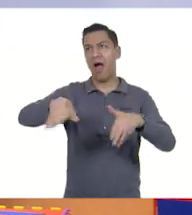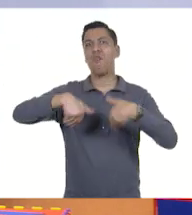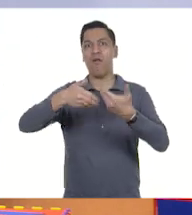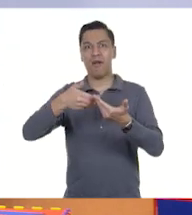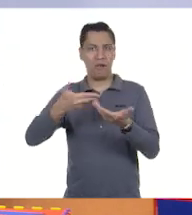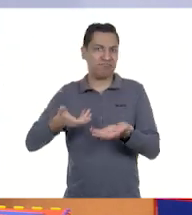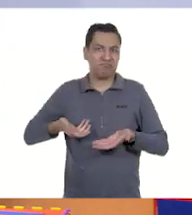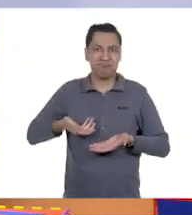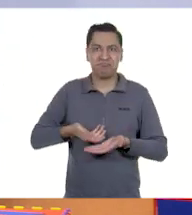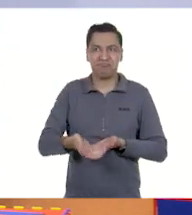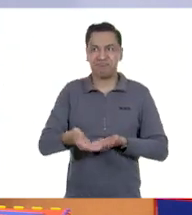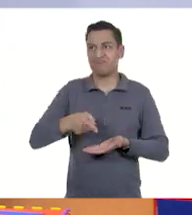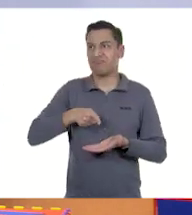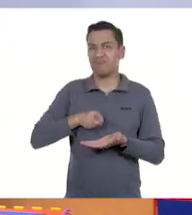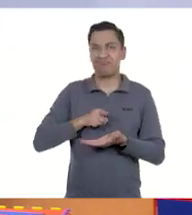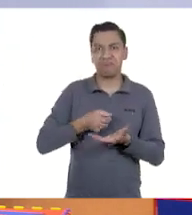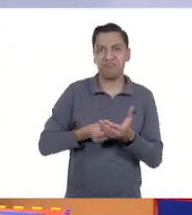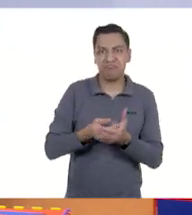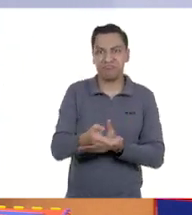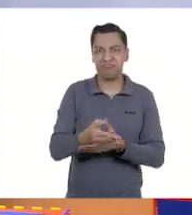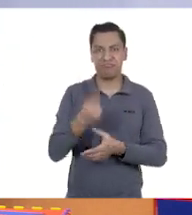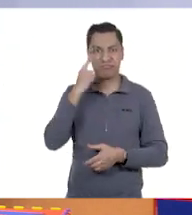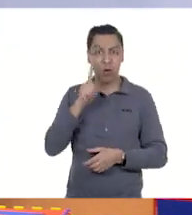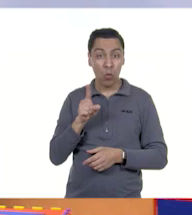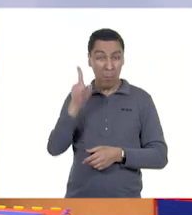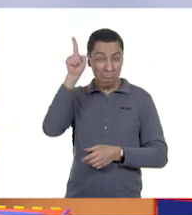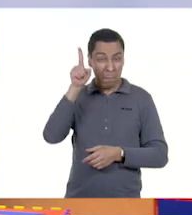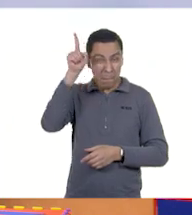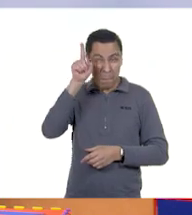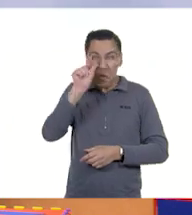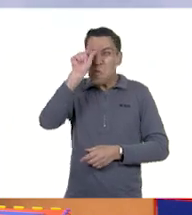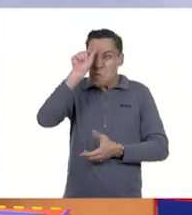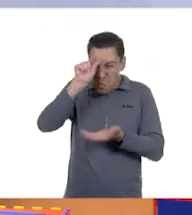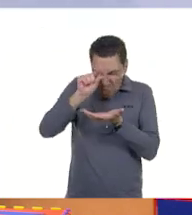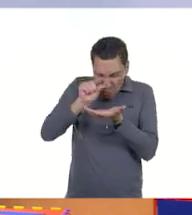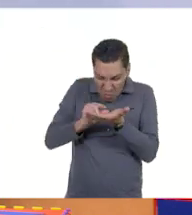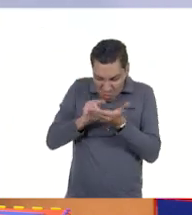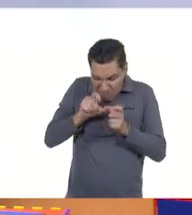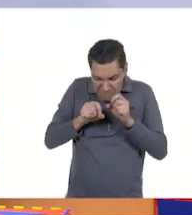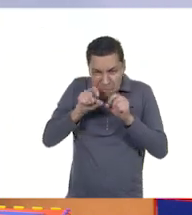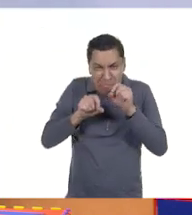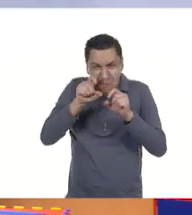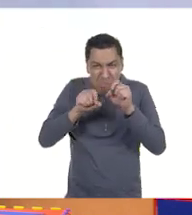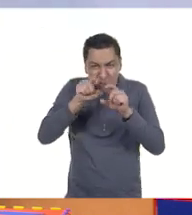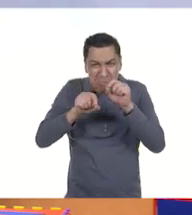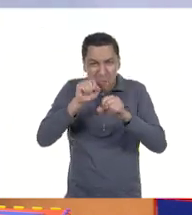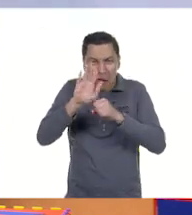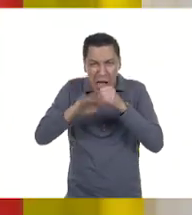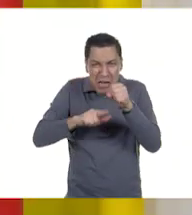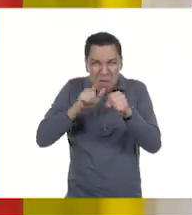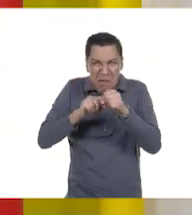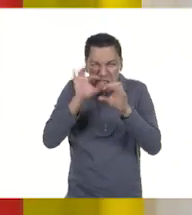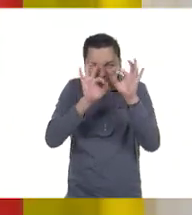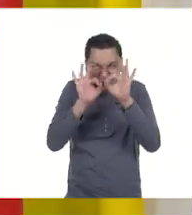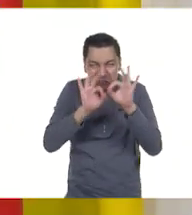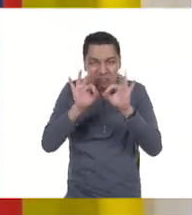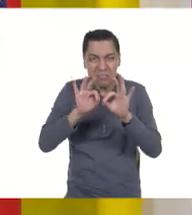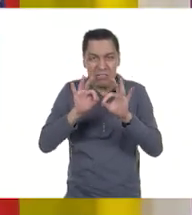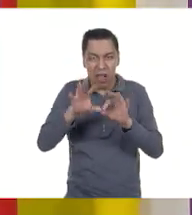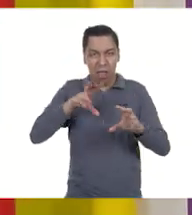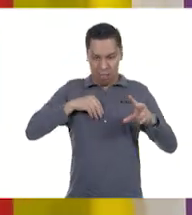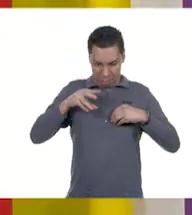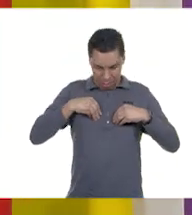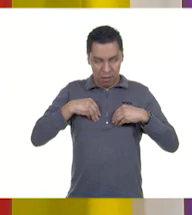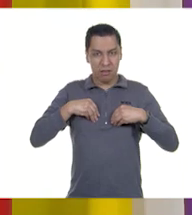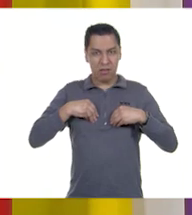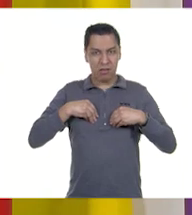tiempo. Además, ¿qué crees? Que también existen pequeños microorganismos que nos pueden provocar enfermedades. Por